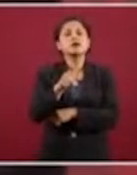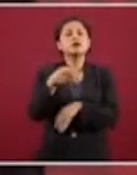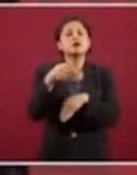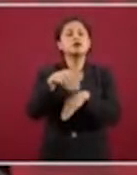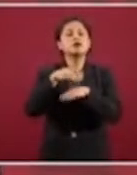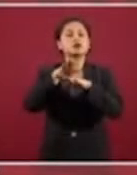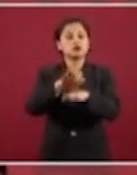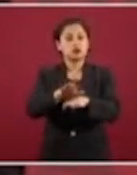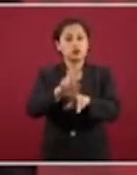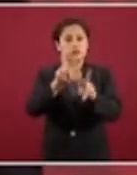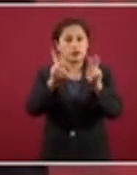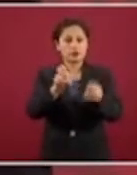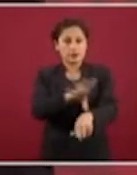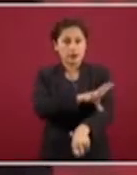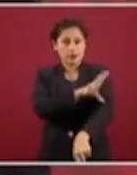él